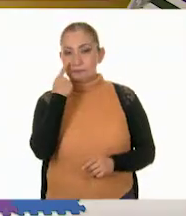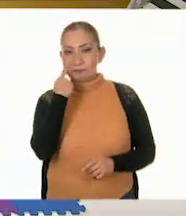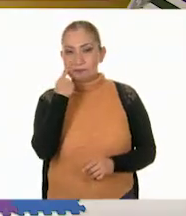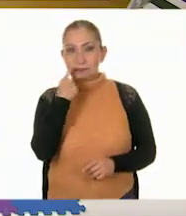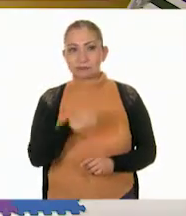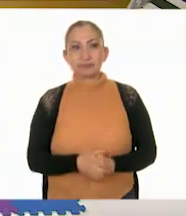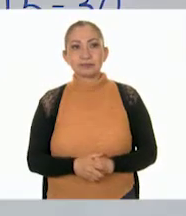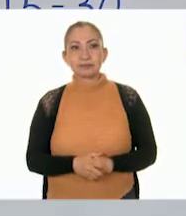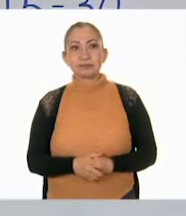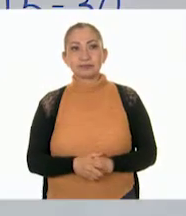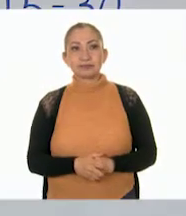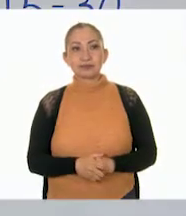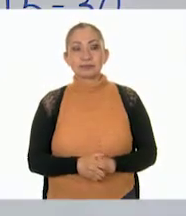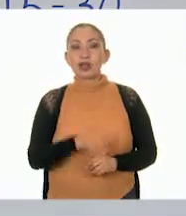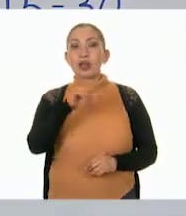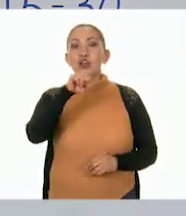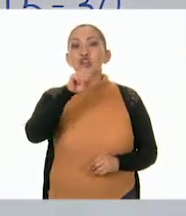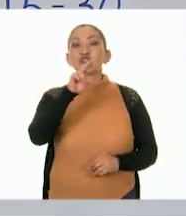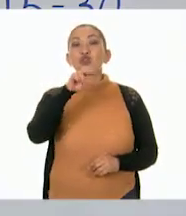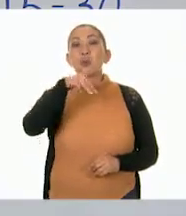Ajá. Suma.